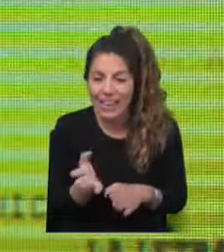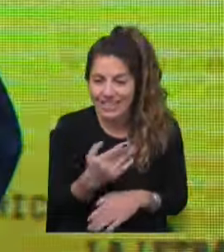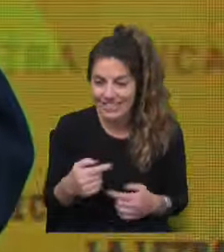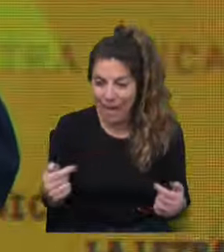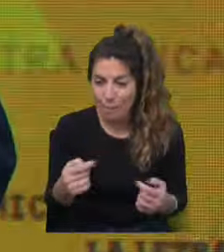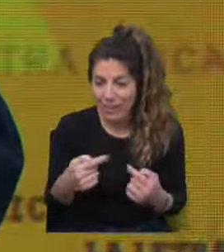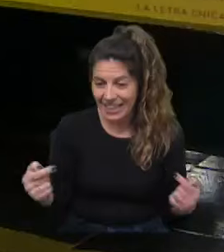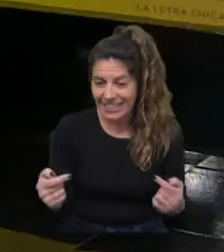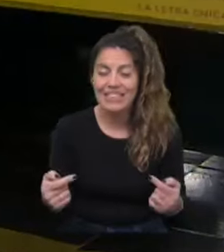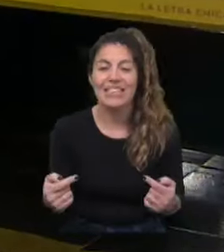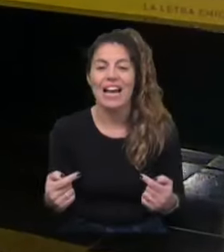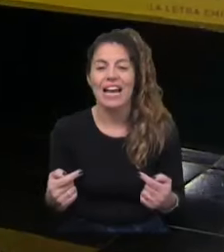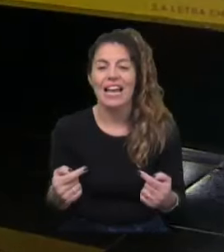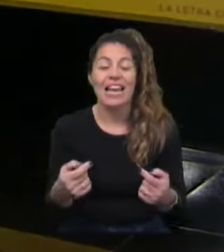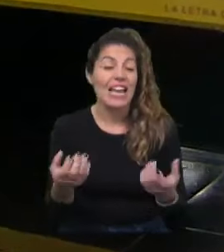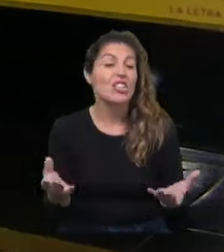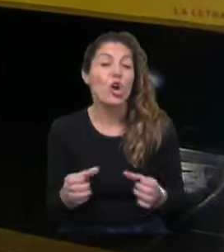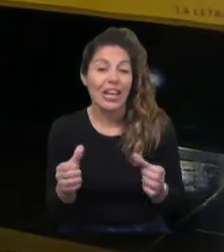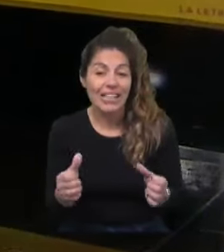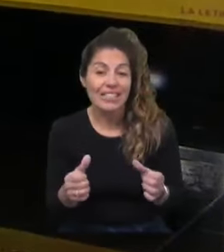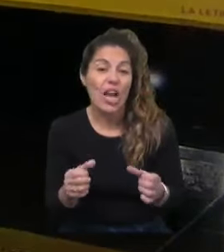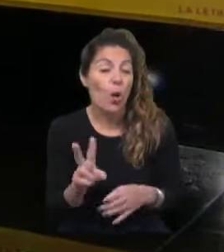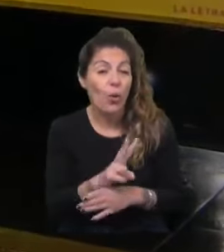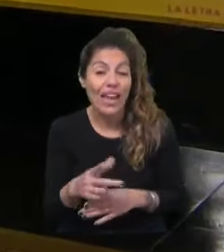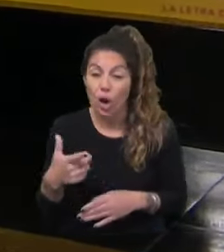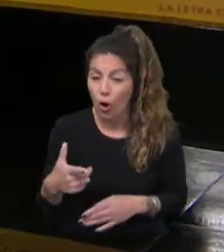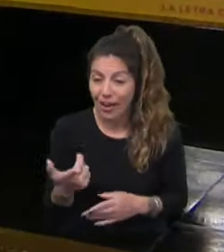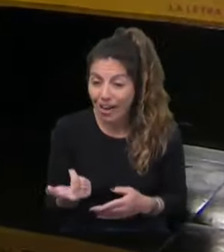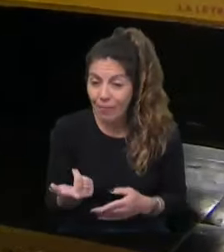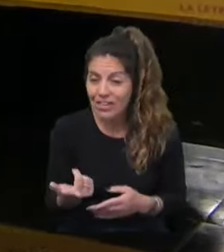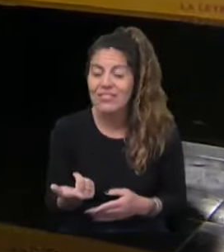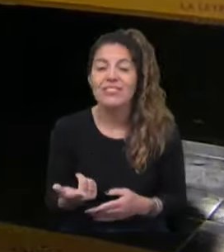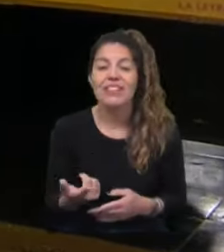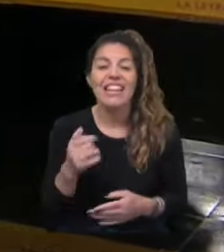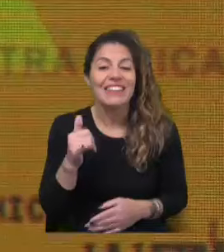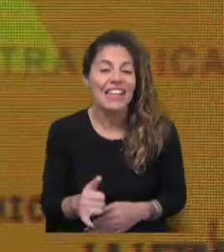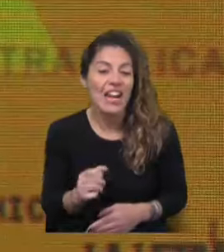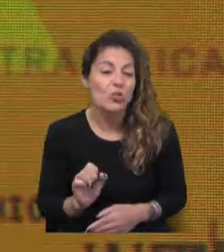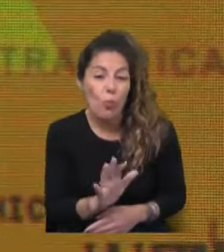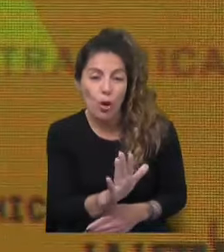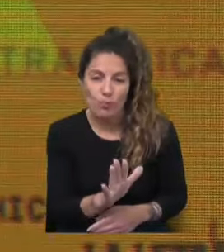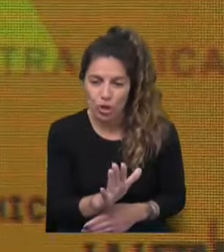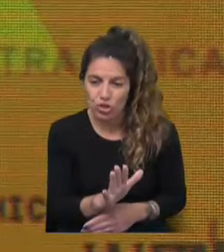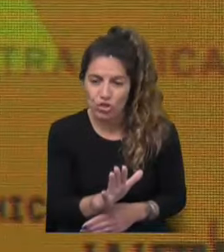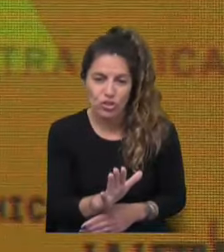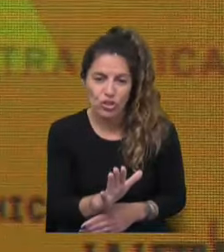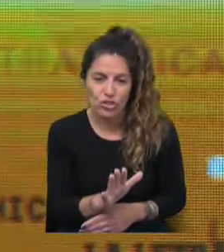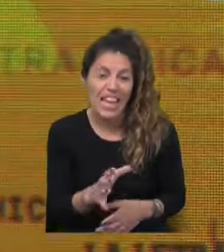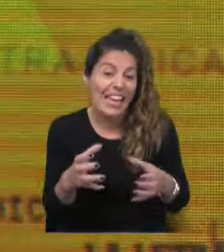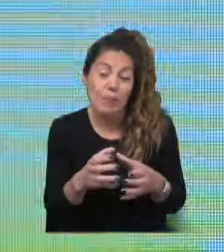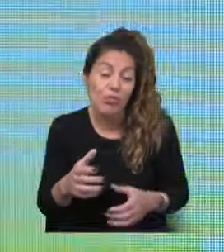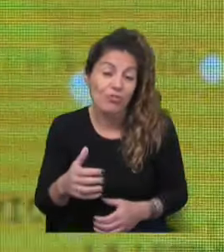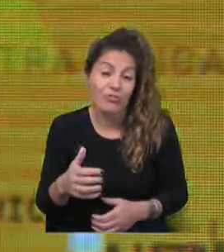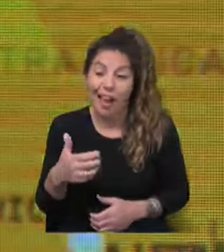esa mercadería. Implica, que eso implica muchas veces cuidarla con armas, implica tener sus propios, no sé, equipos